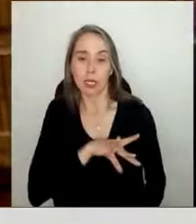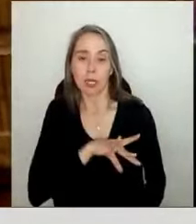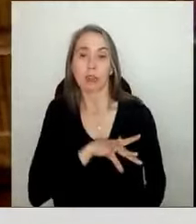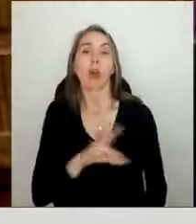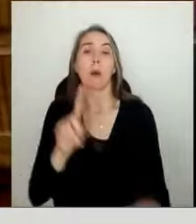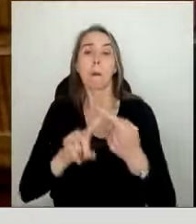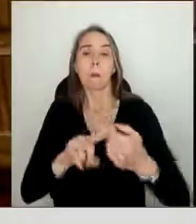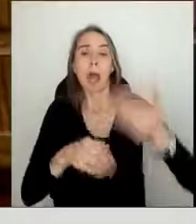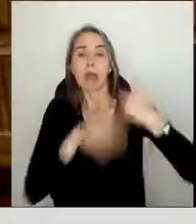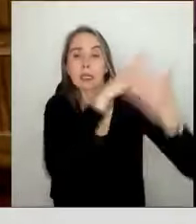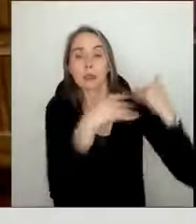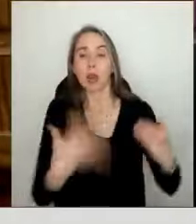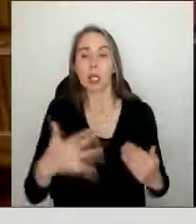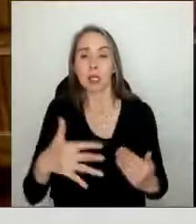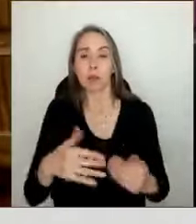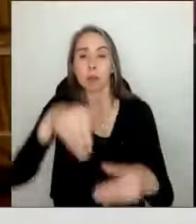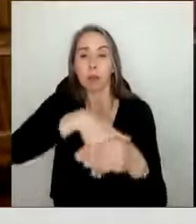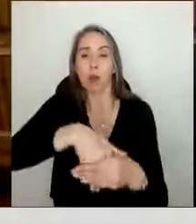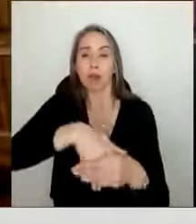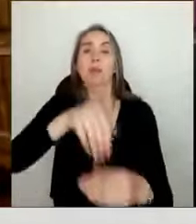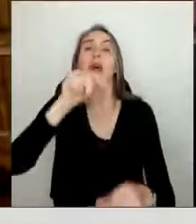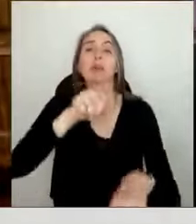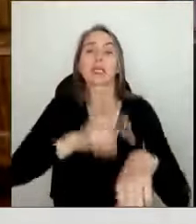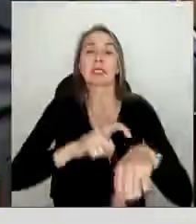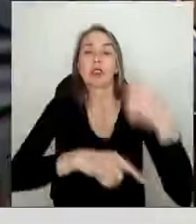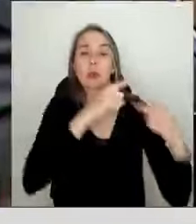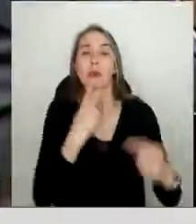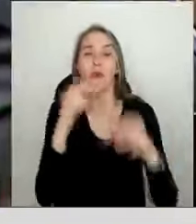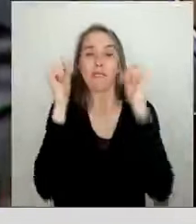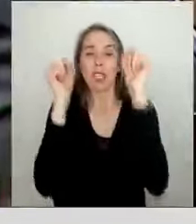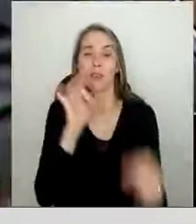importante e histórico momento viva Chile